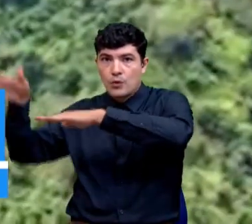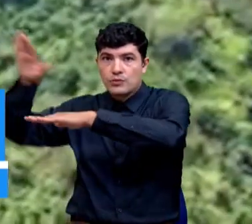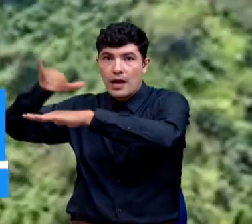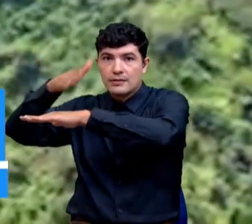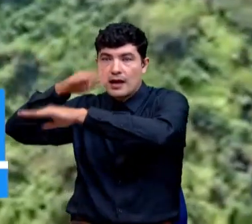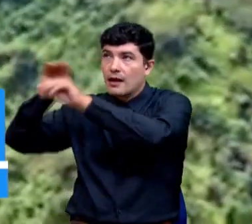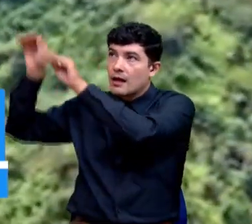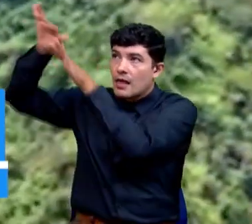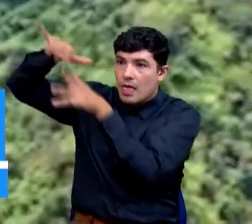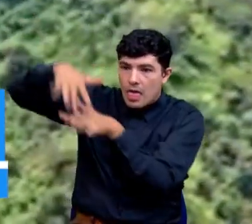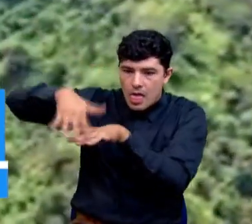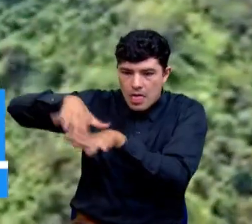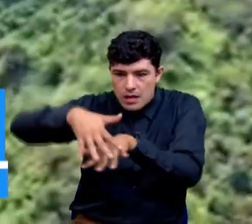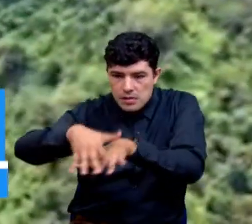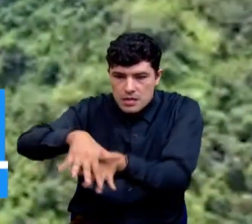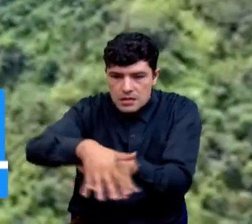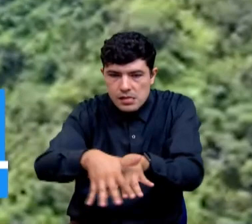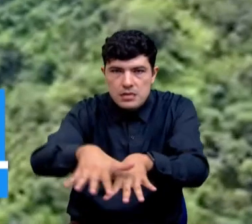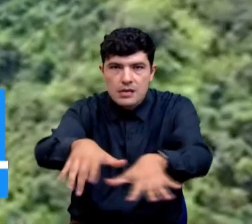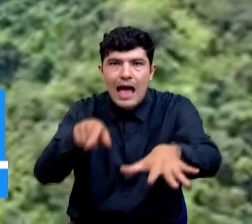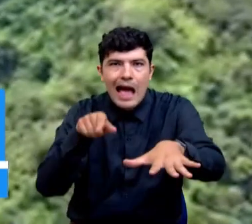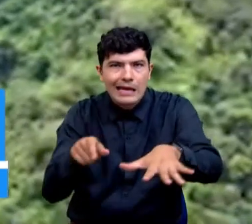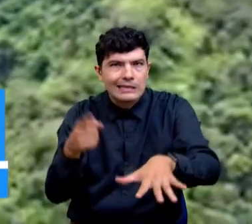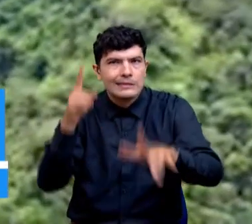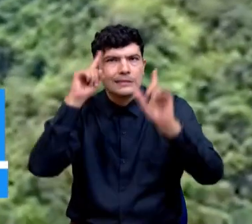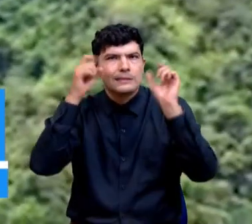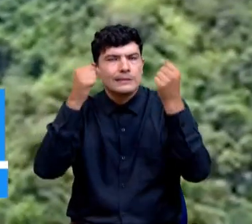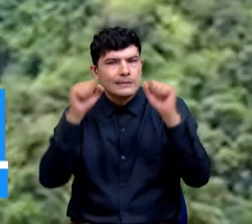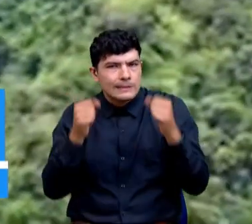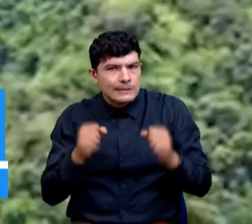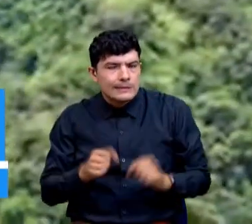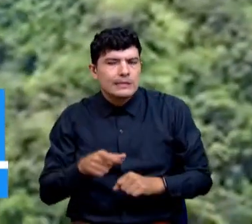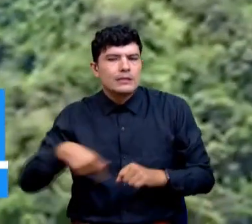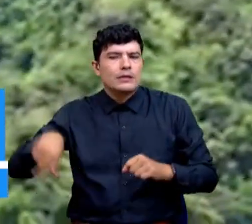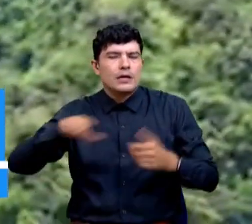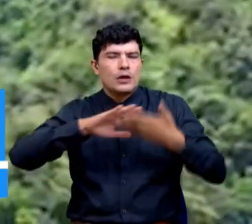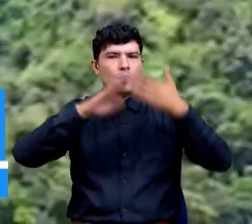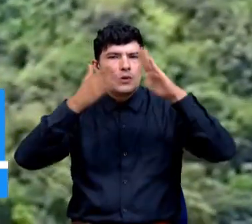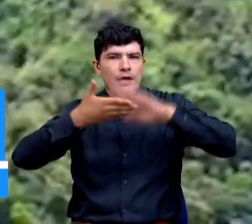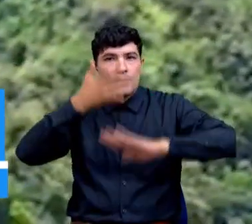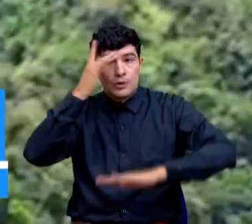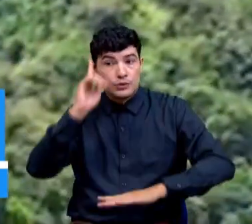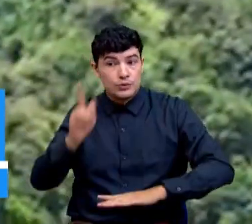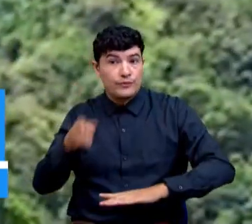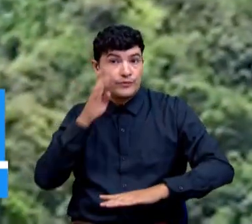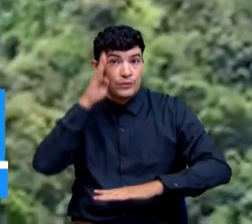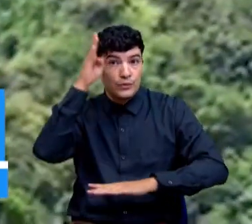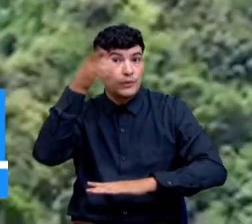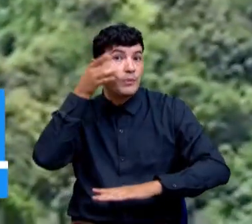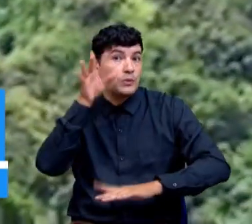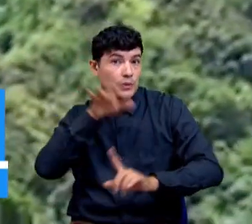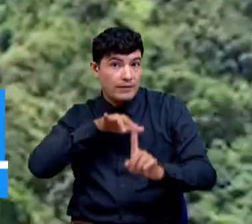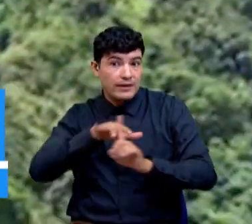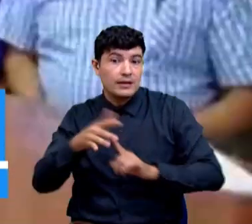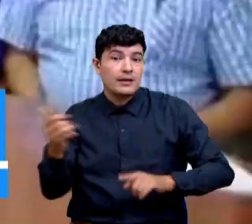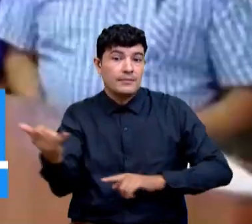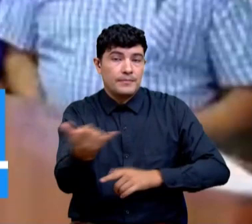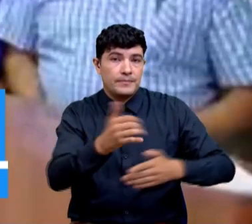comunidad, sino también en las autoridades locales, esto ante las graves afectaciones que podrían generarse.